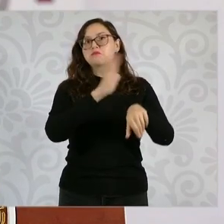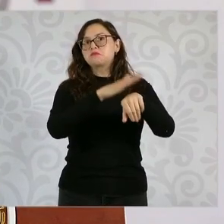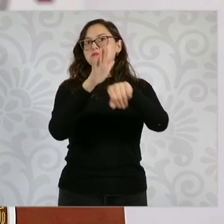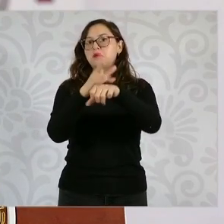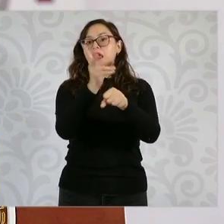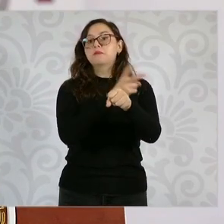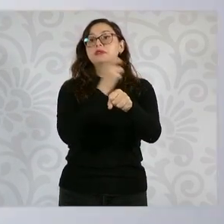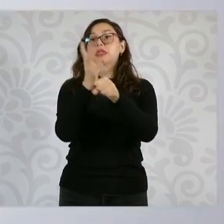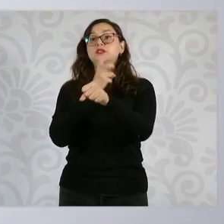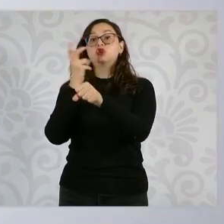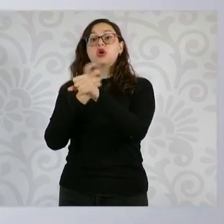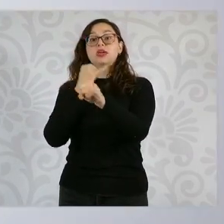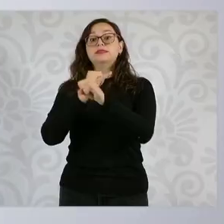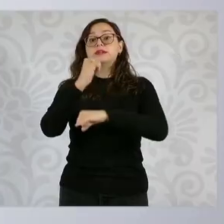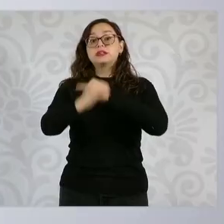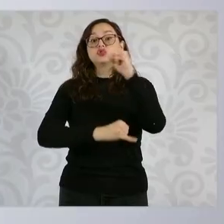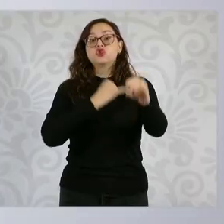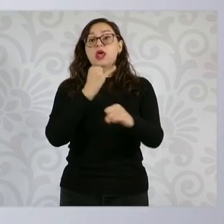Recibí el otro día a